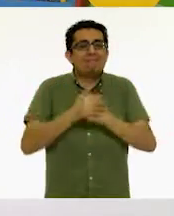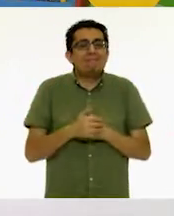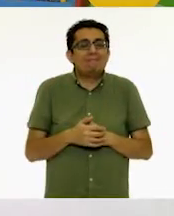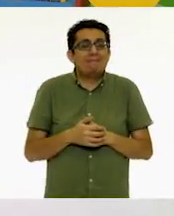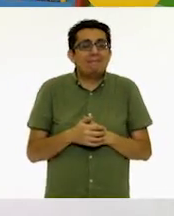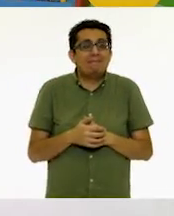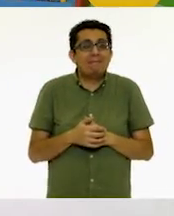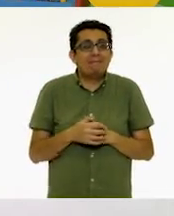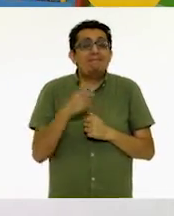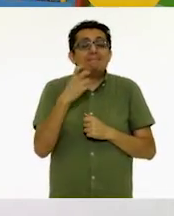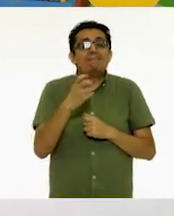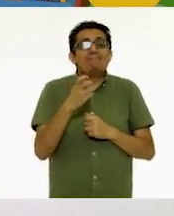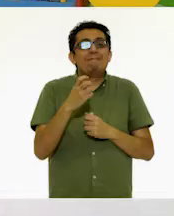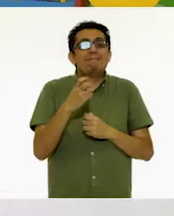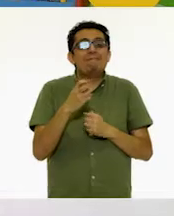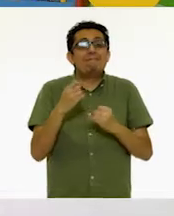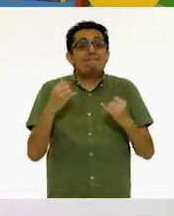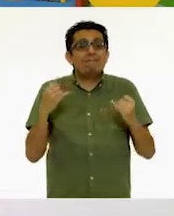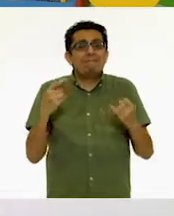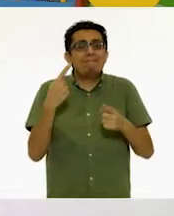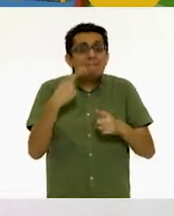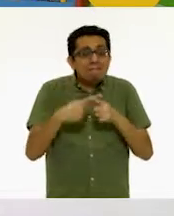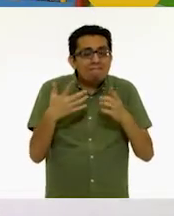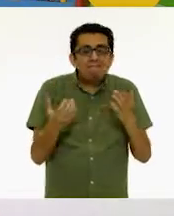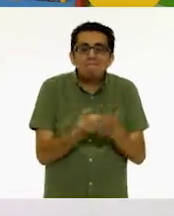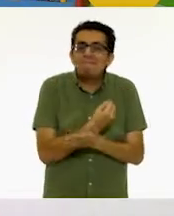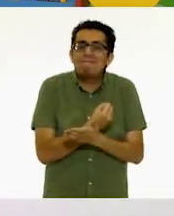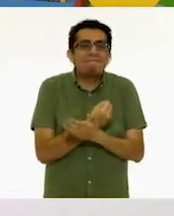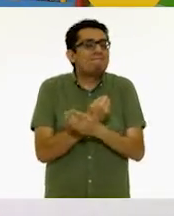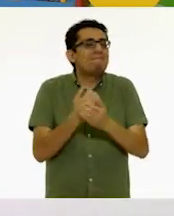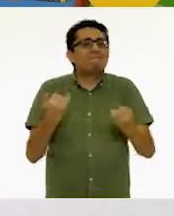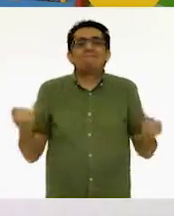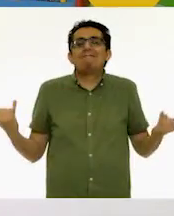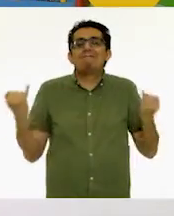Esto se declara un ¡empate!